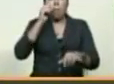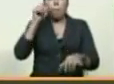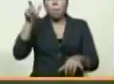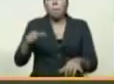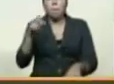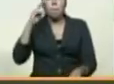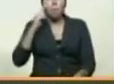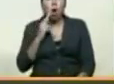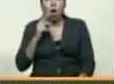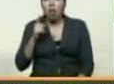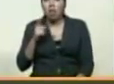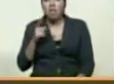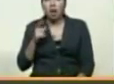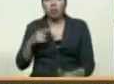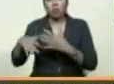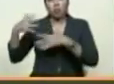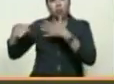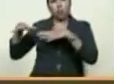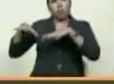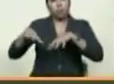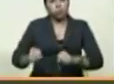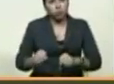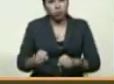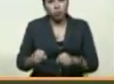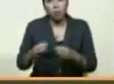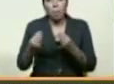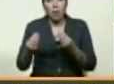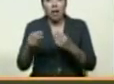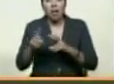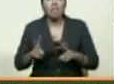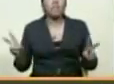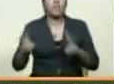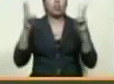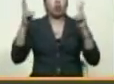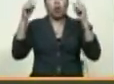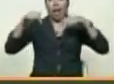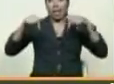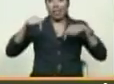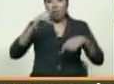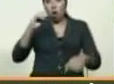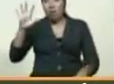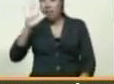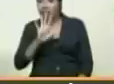a conquistar los espacios para la victoria aquí en Oriente,